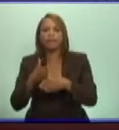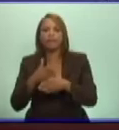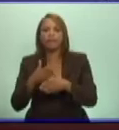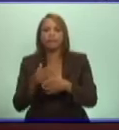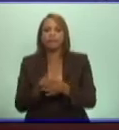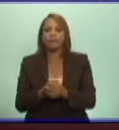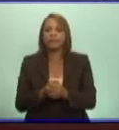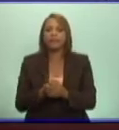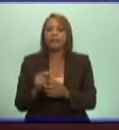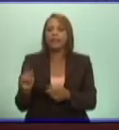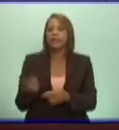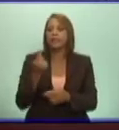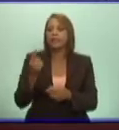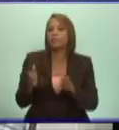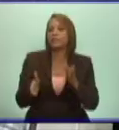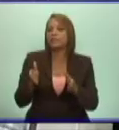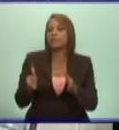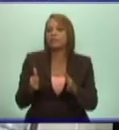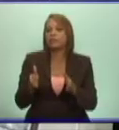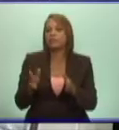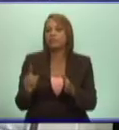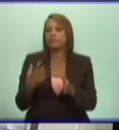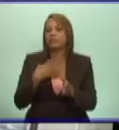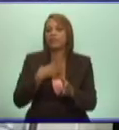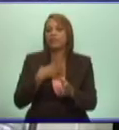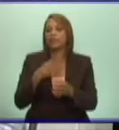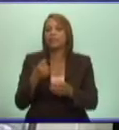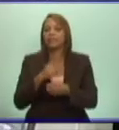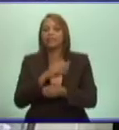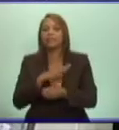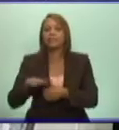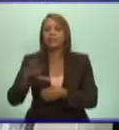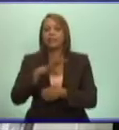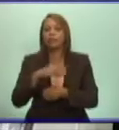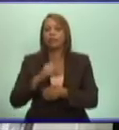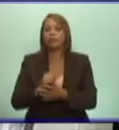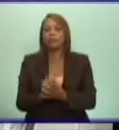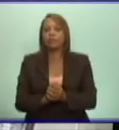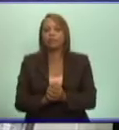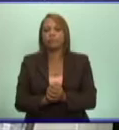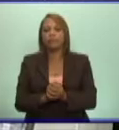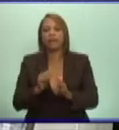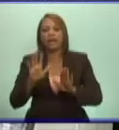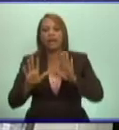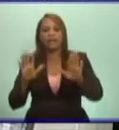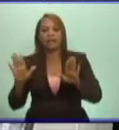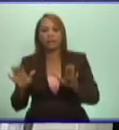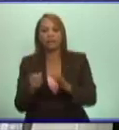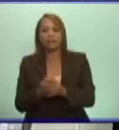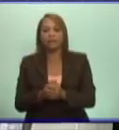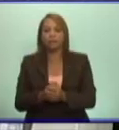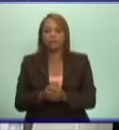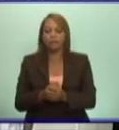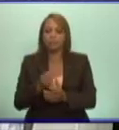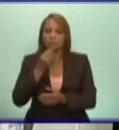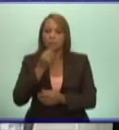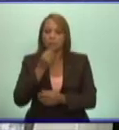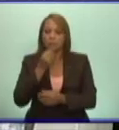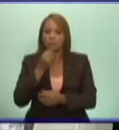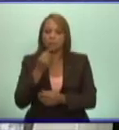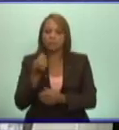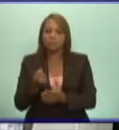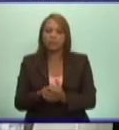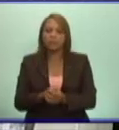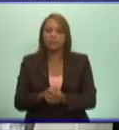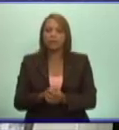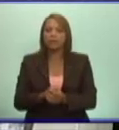Dimos que la primera sección tiene que ver con los símbolos y atributos. Puede plantearse completo símbolo y atributo,